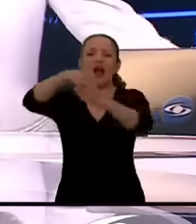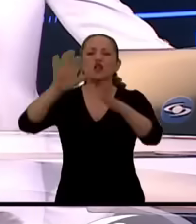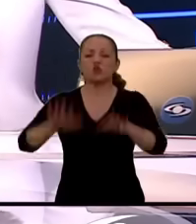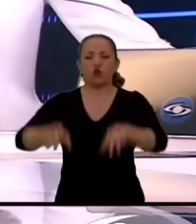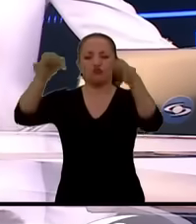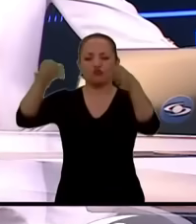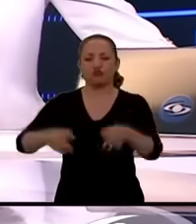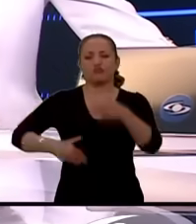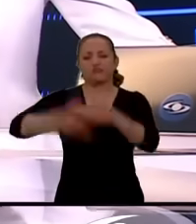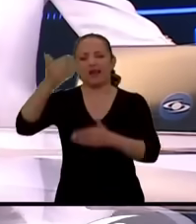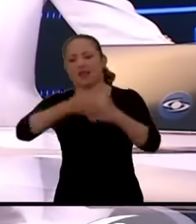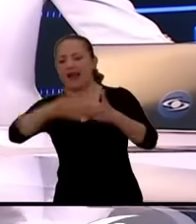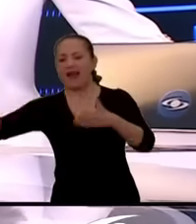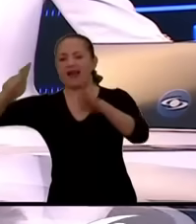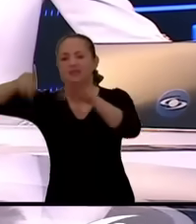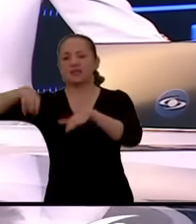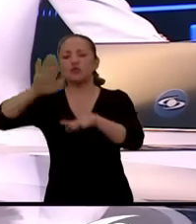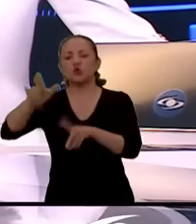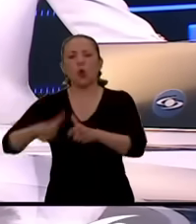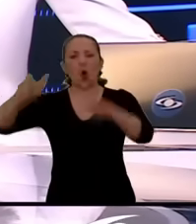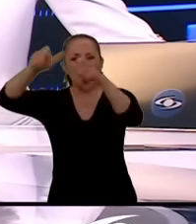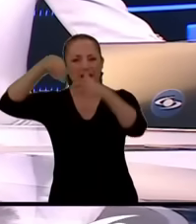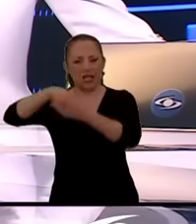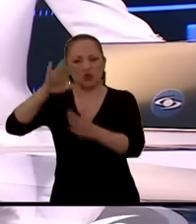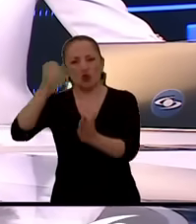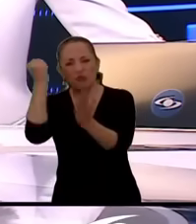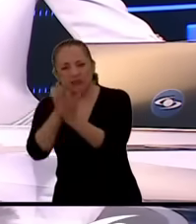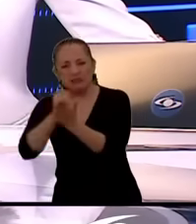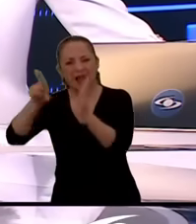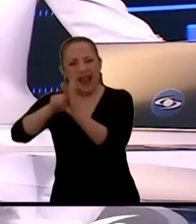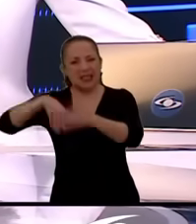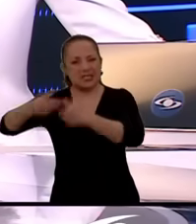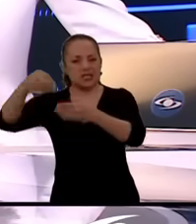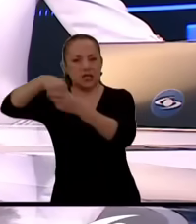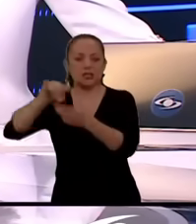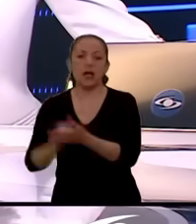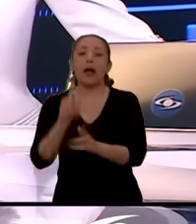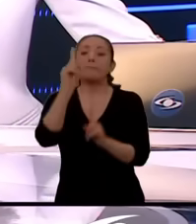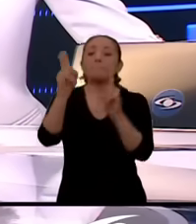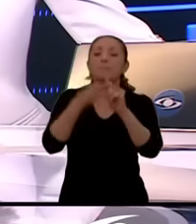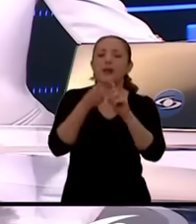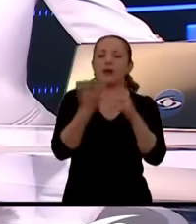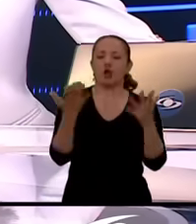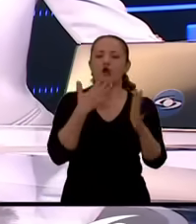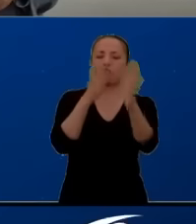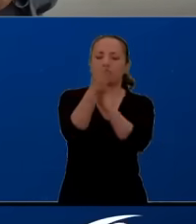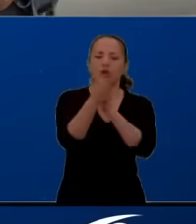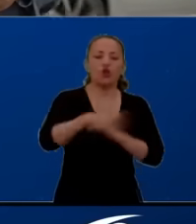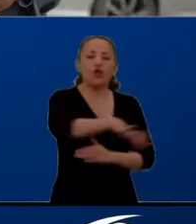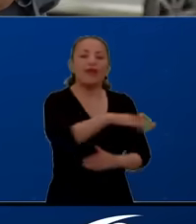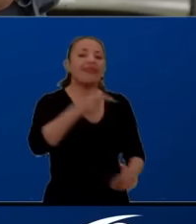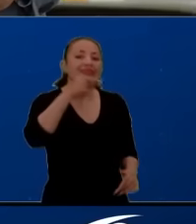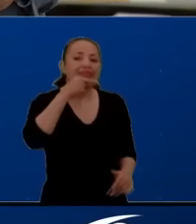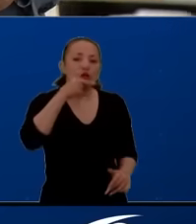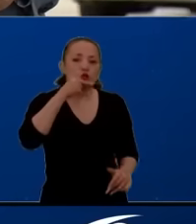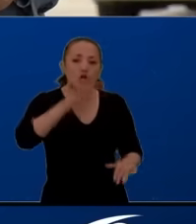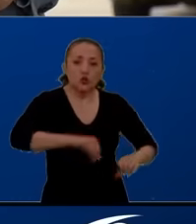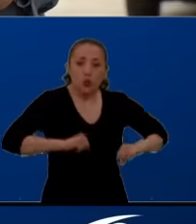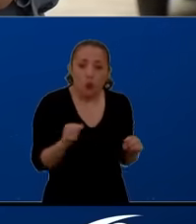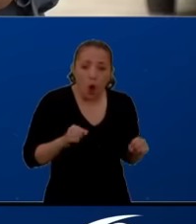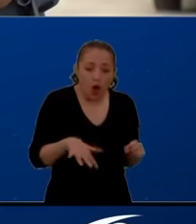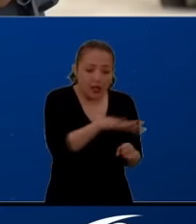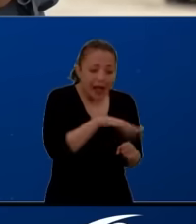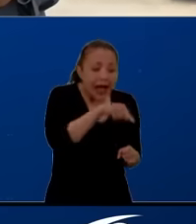Pero iniciamos con los detalles que se conocen de la instalación de una carga explosiva en la localidad de Teusaquillo, en Bogotá. Se conoció un video del momento en el que un